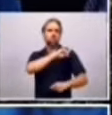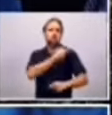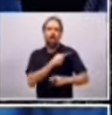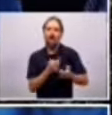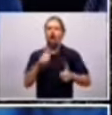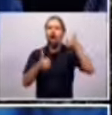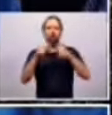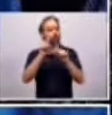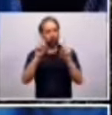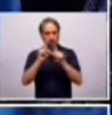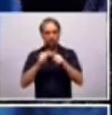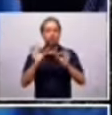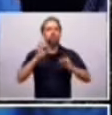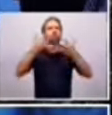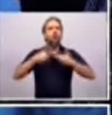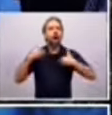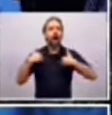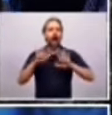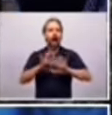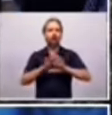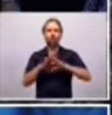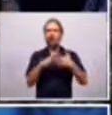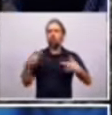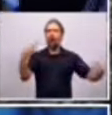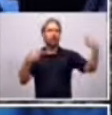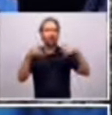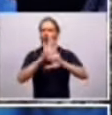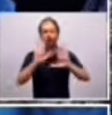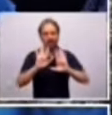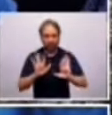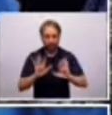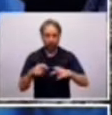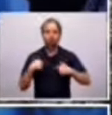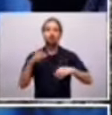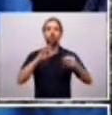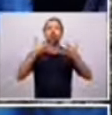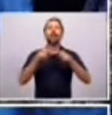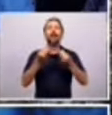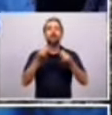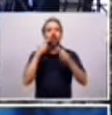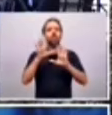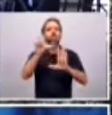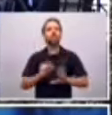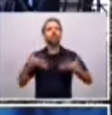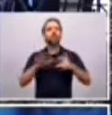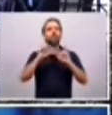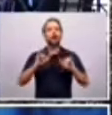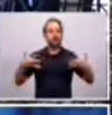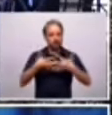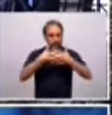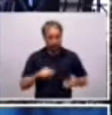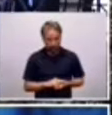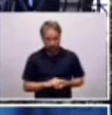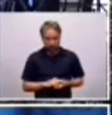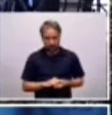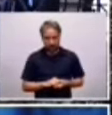paso en la calle, hoy vamos a tener la realización de un comité central confederal, esta suerte de congreso de la CGT, que tiene